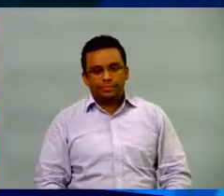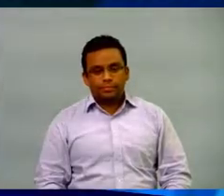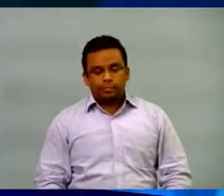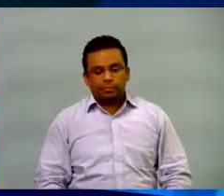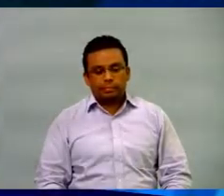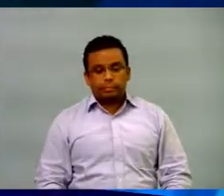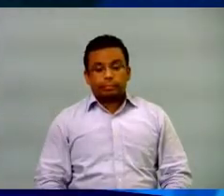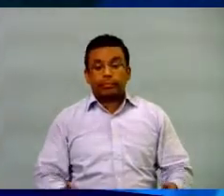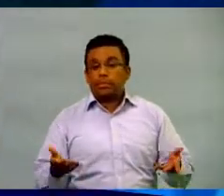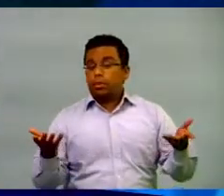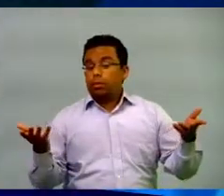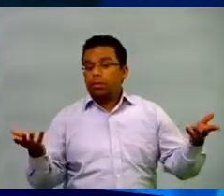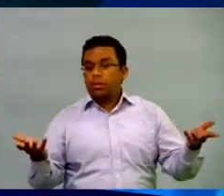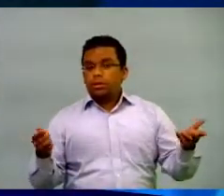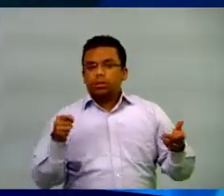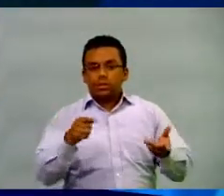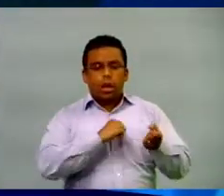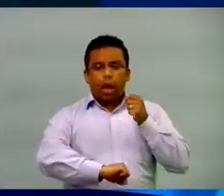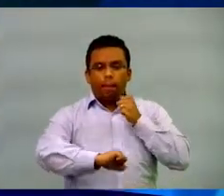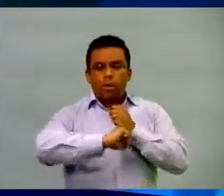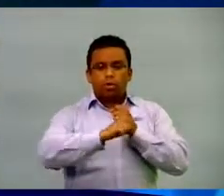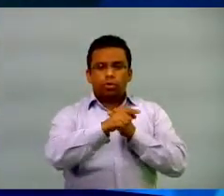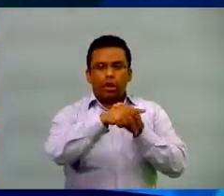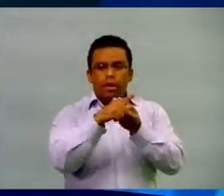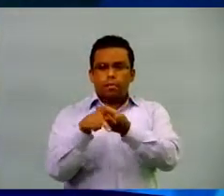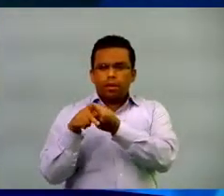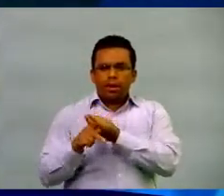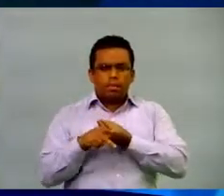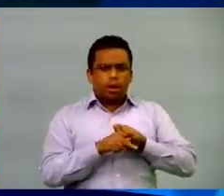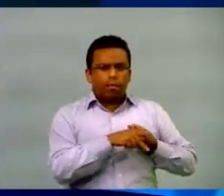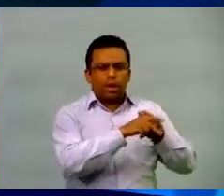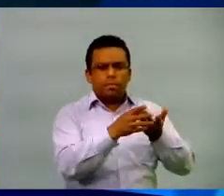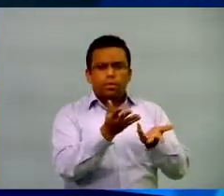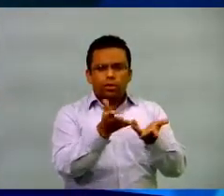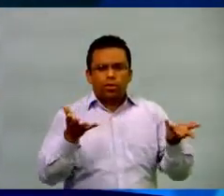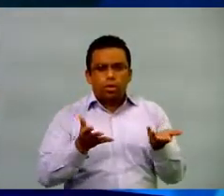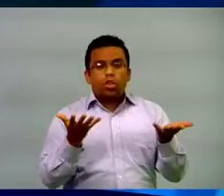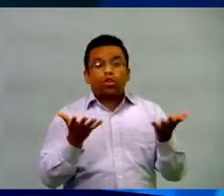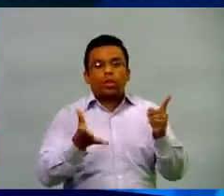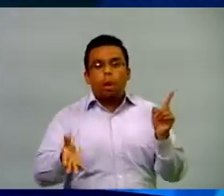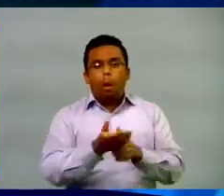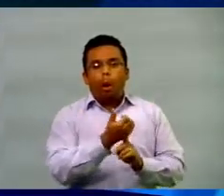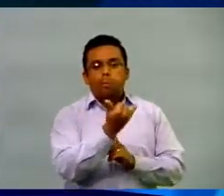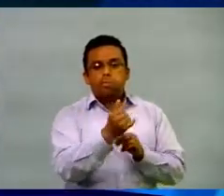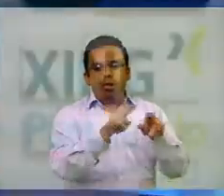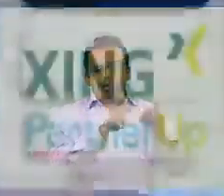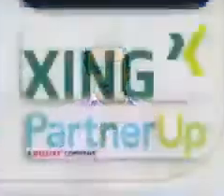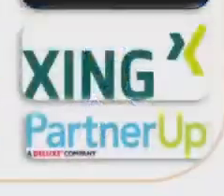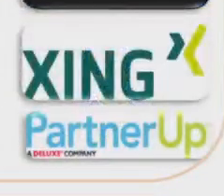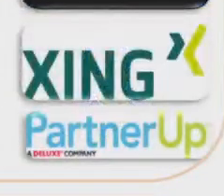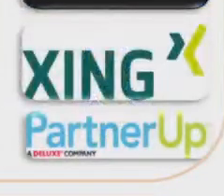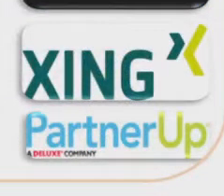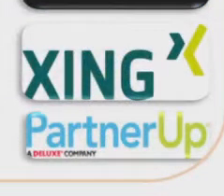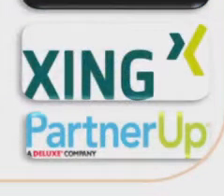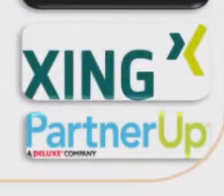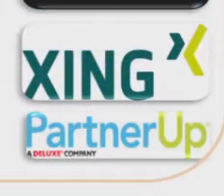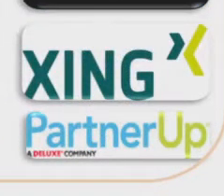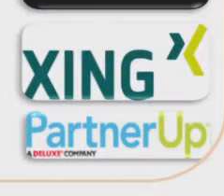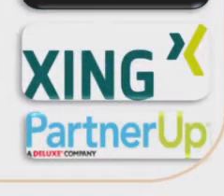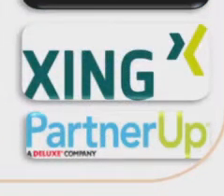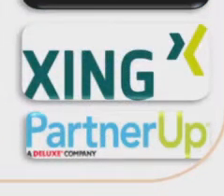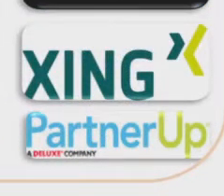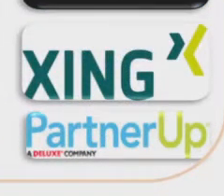Pero hablemos un poco de esas herramientas de colaboración que encontramos también en Internet. A estas las denominamos un poco